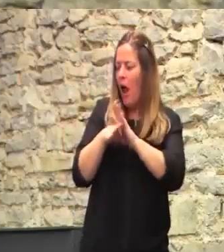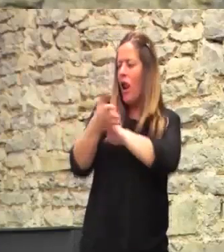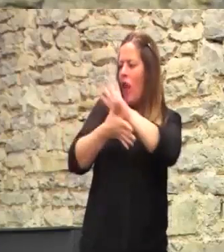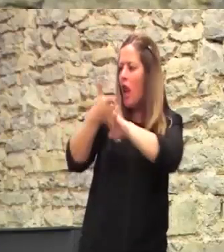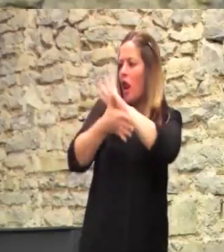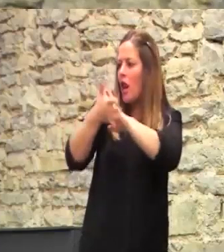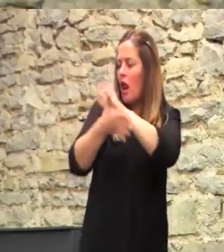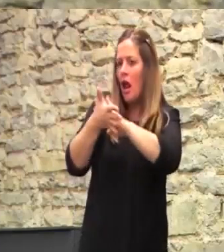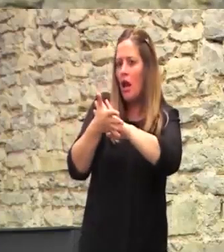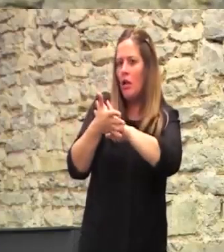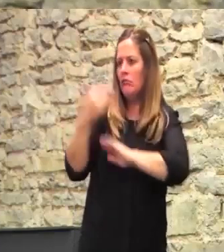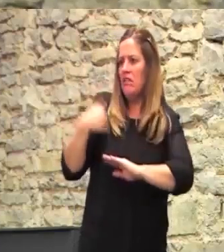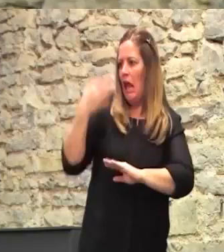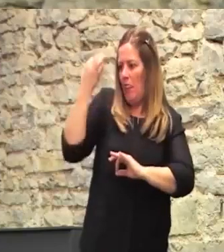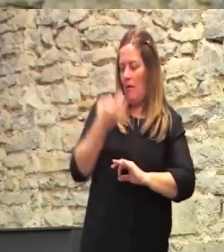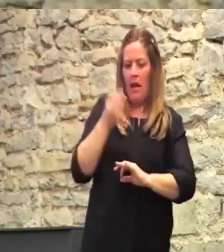femenina